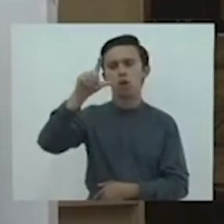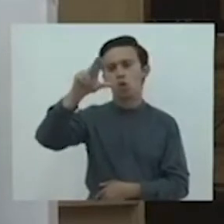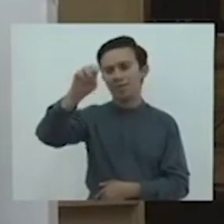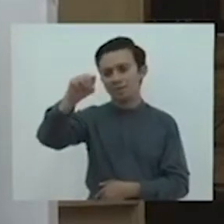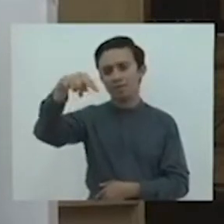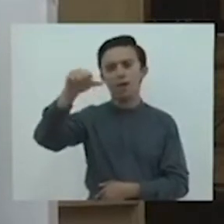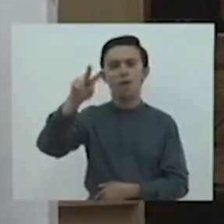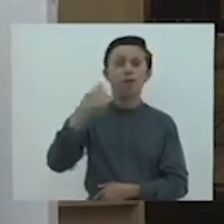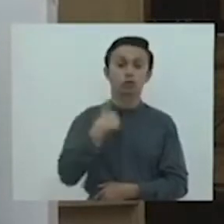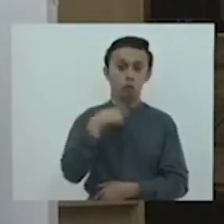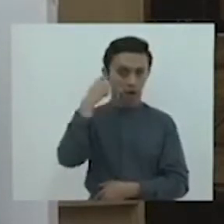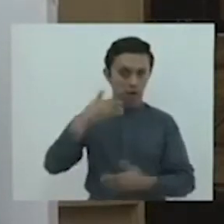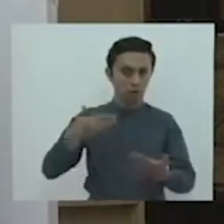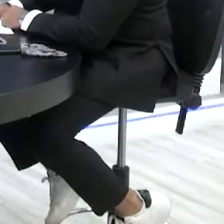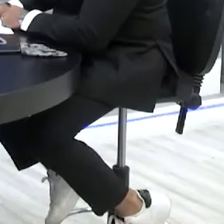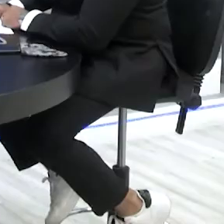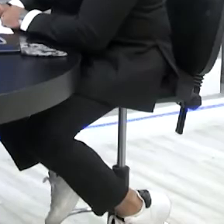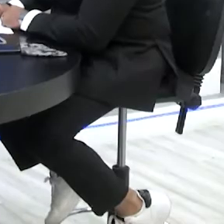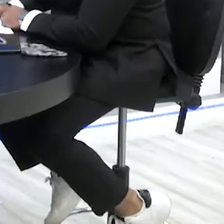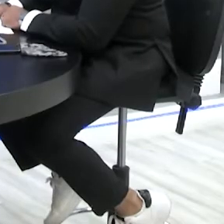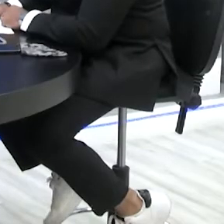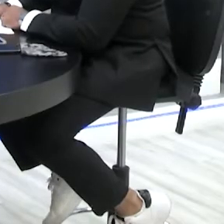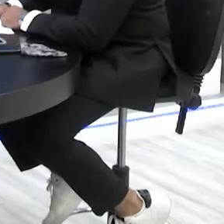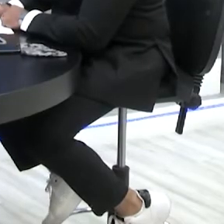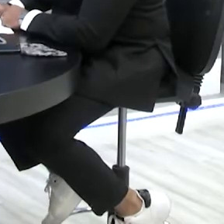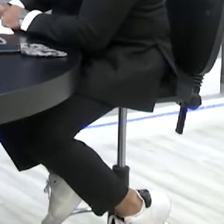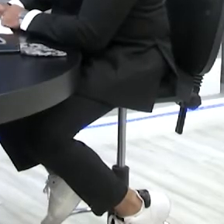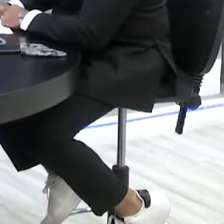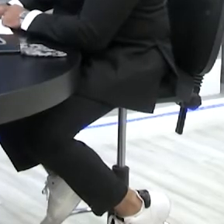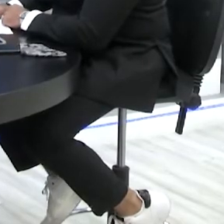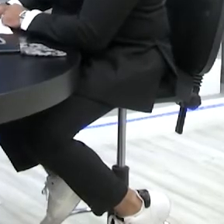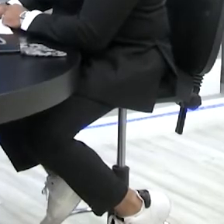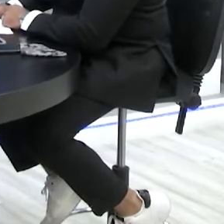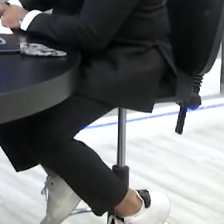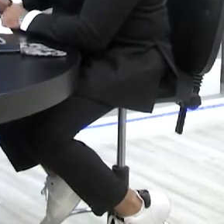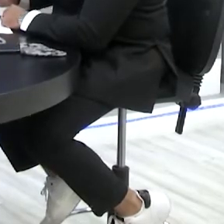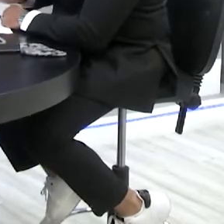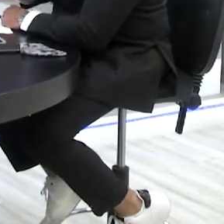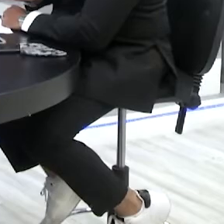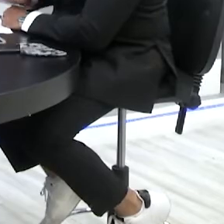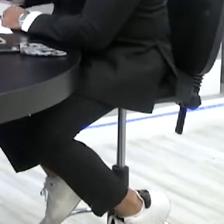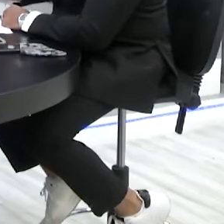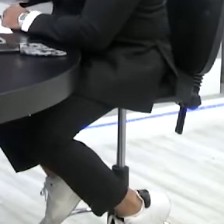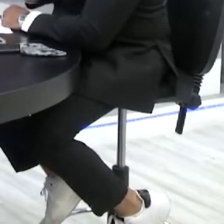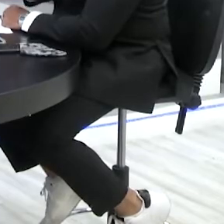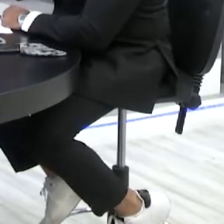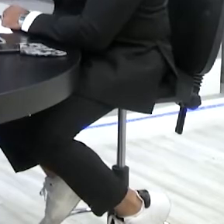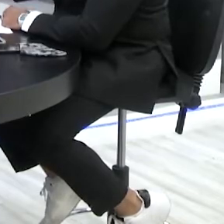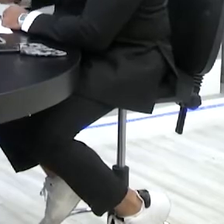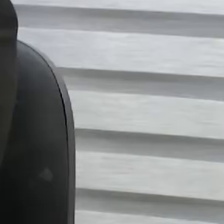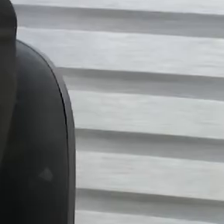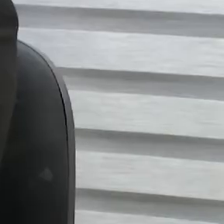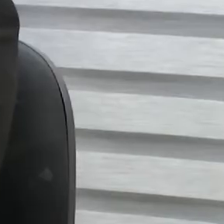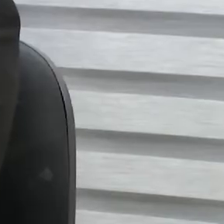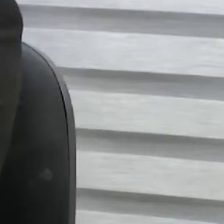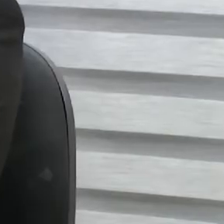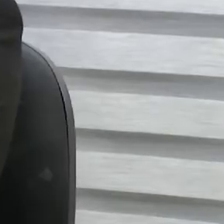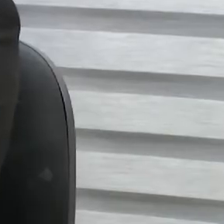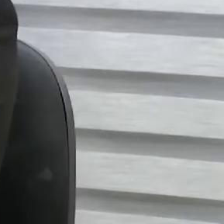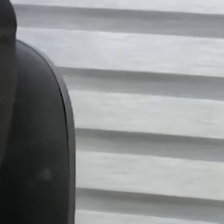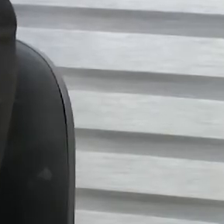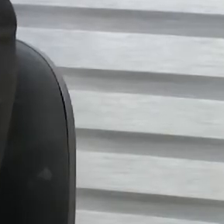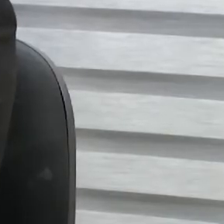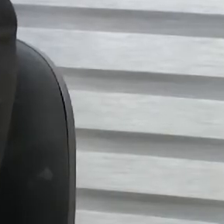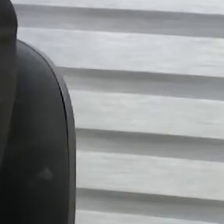más aprovechó, creo. Yo creo que tenía para dar más. Yo creo que administró su ventaja, tiró